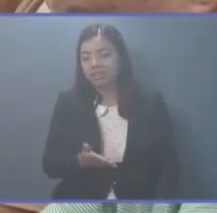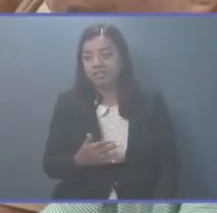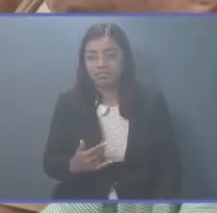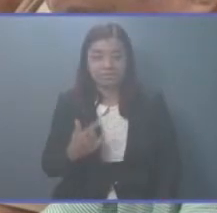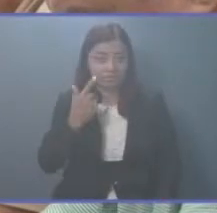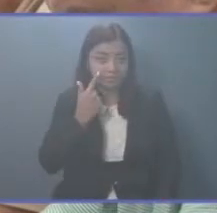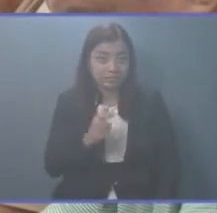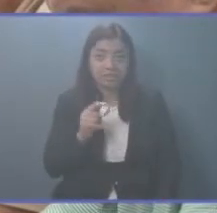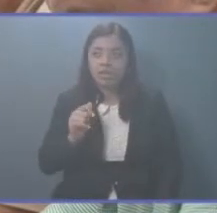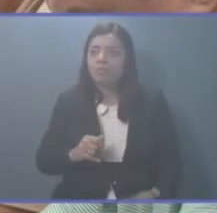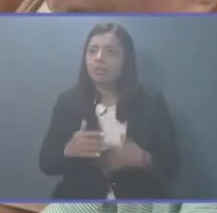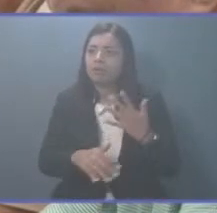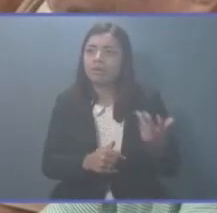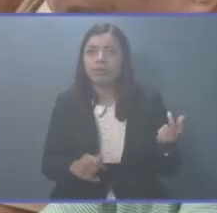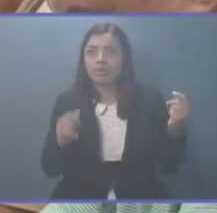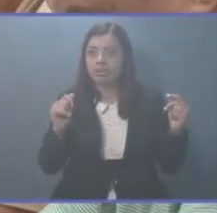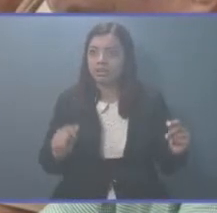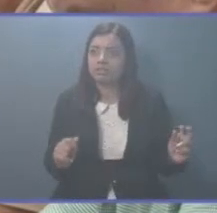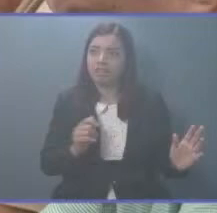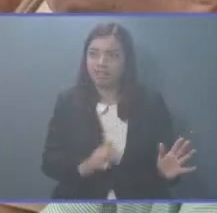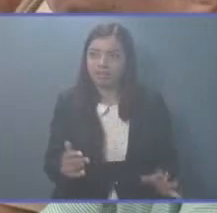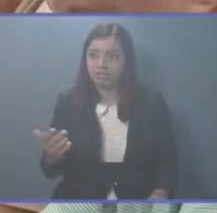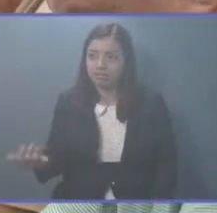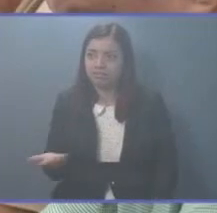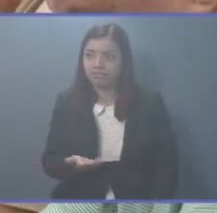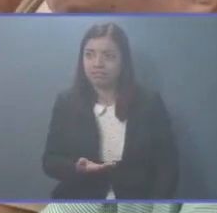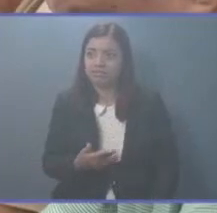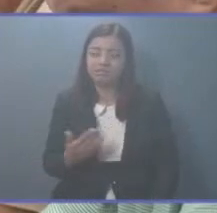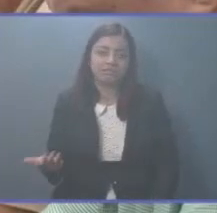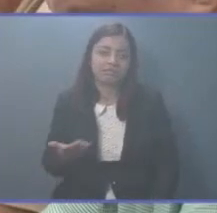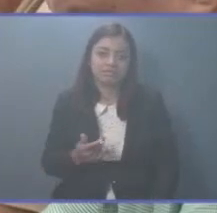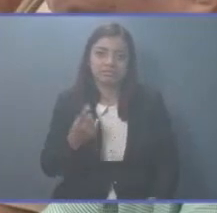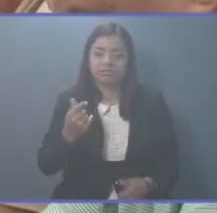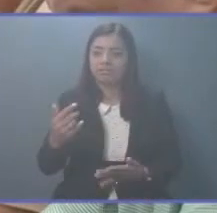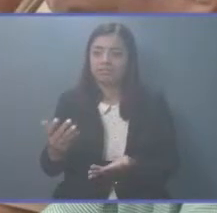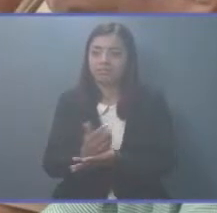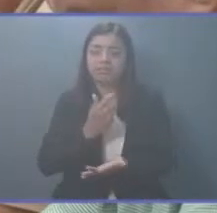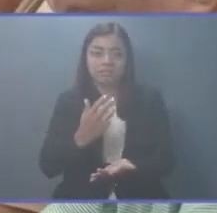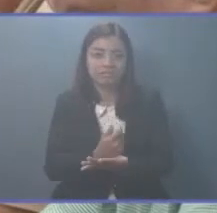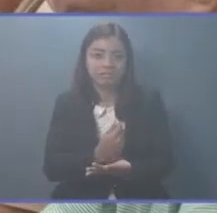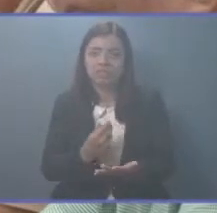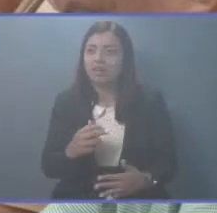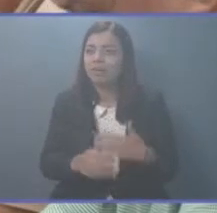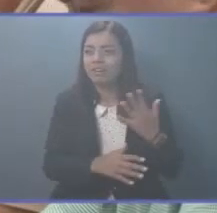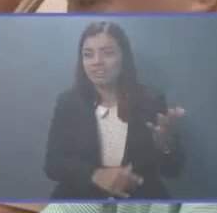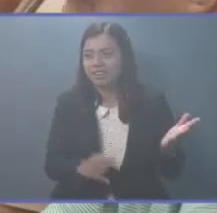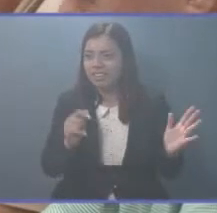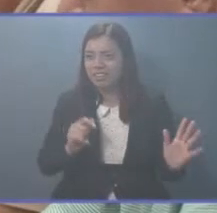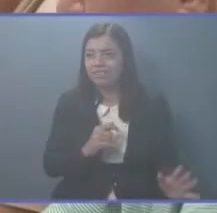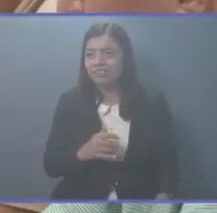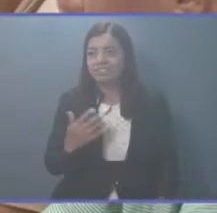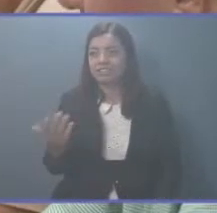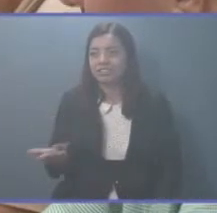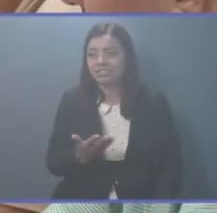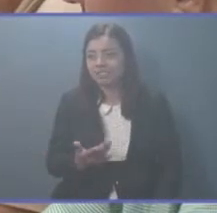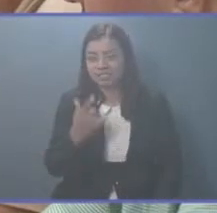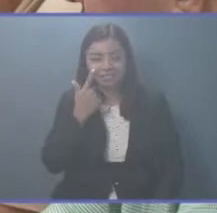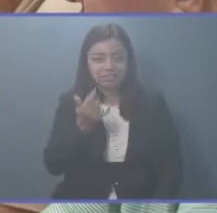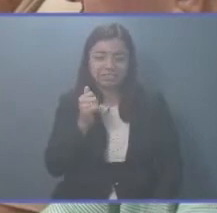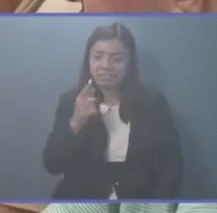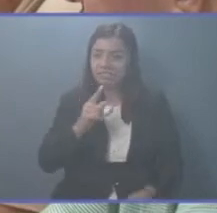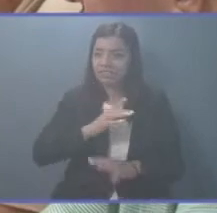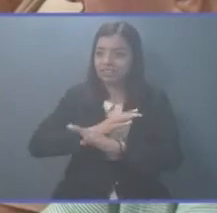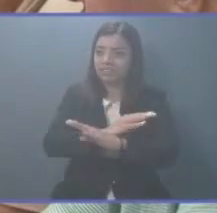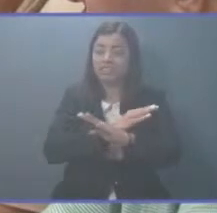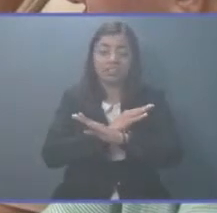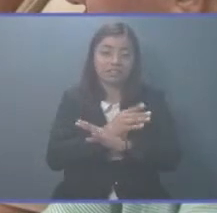acción de buscar al testigo y entregarle el dinero, que lo hacen principalmente o defensores